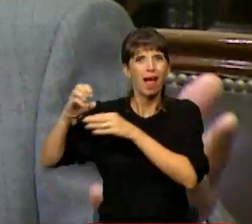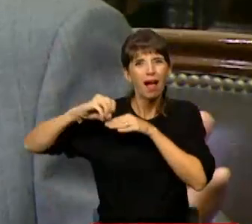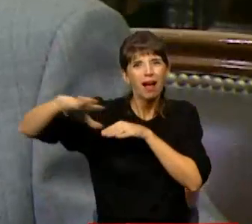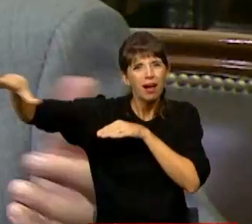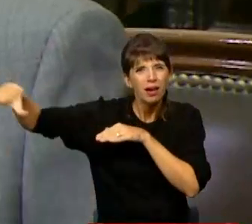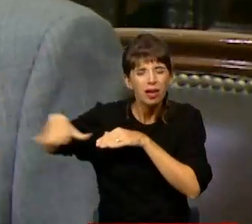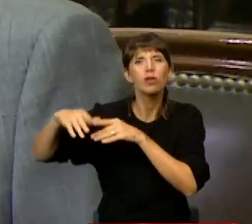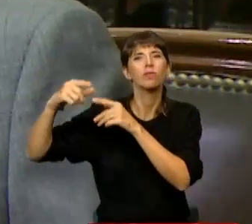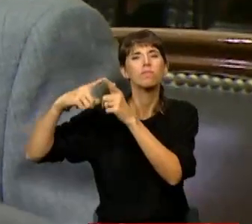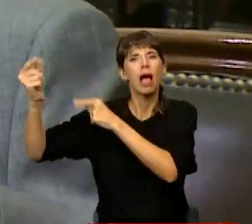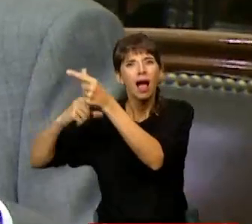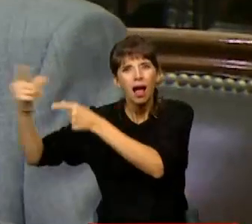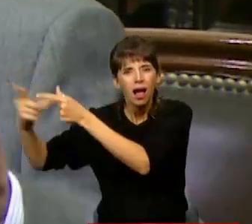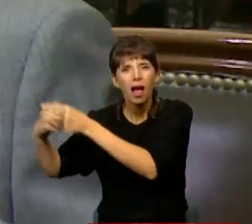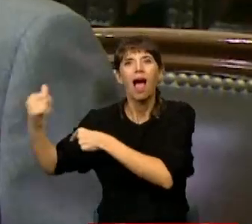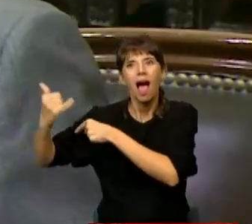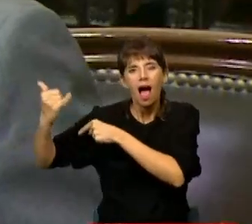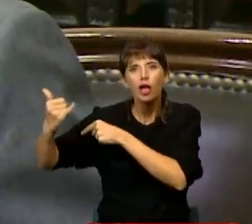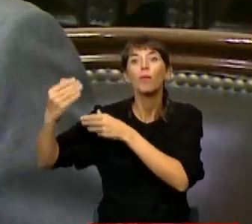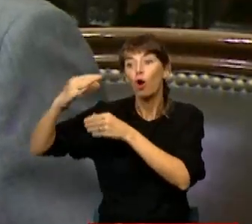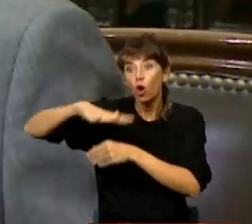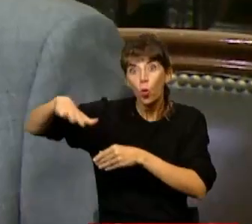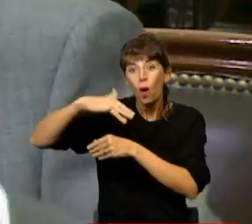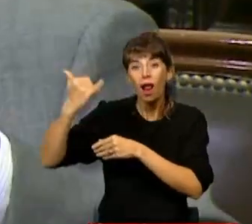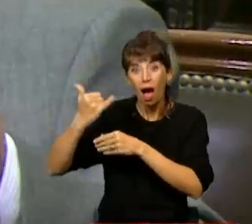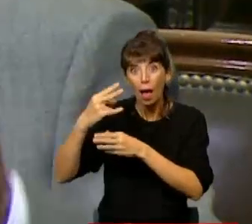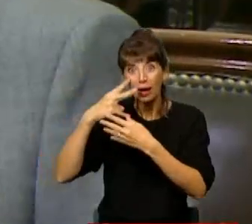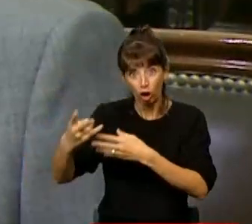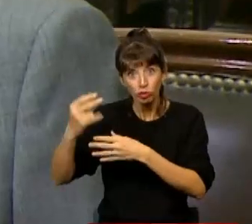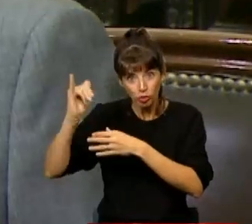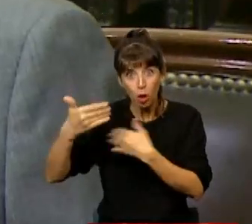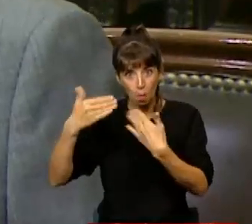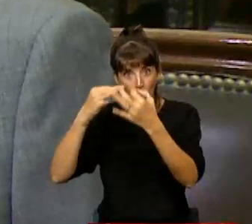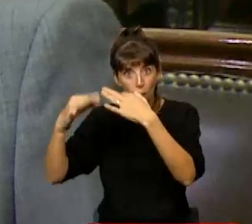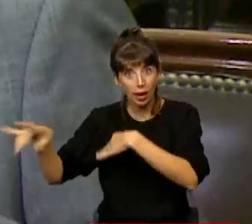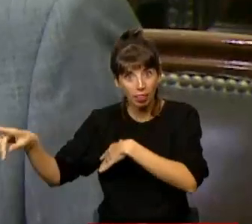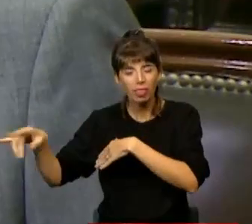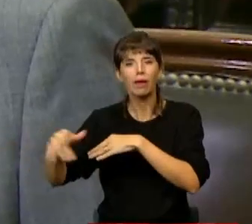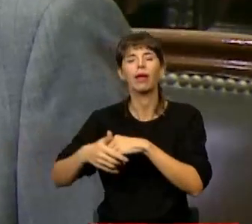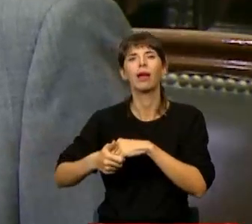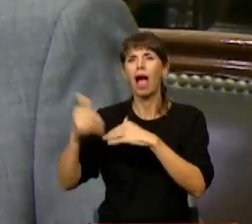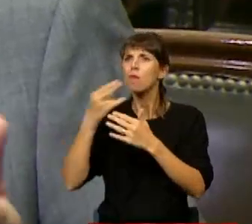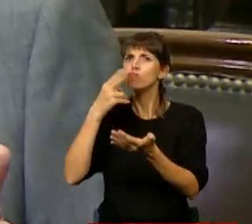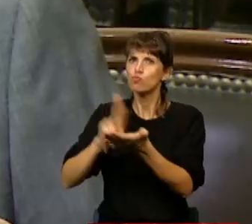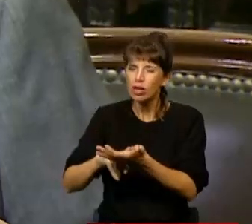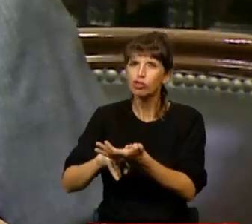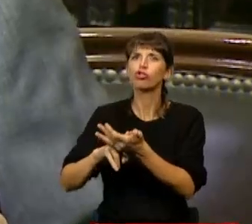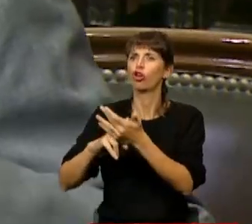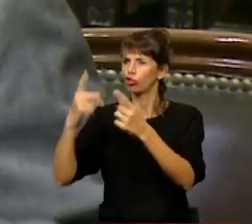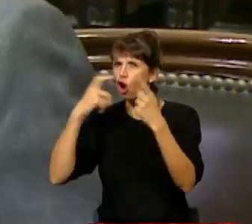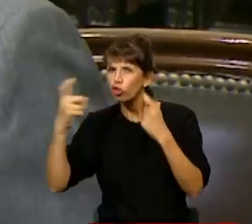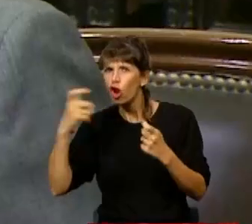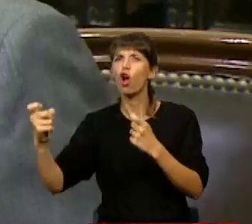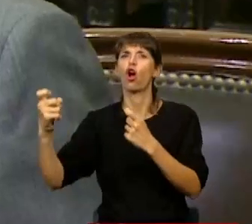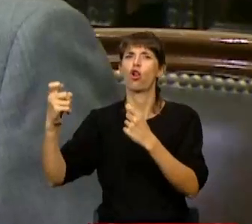¿qué les pasa? Las granjas y los lugares habilitados para poder vender estos productos tienen impuestos, tienen controles,